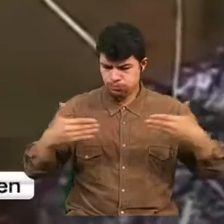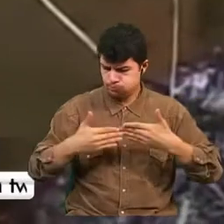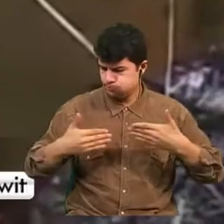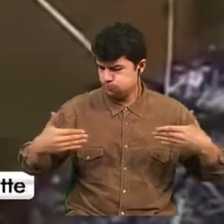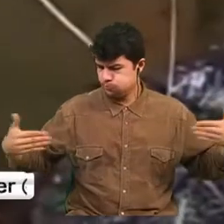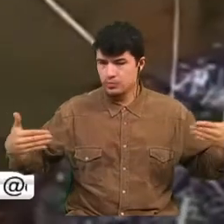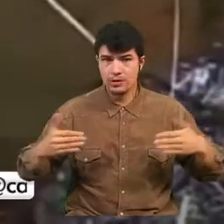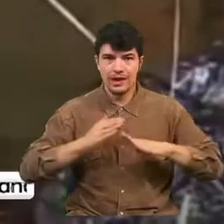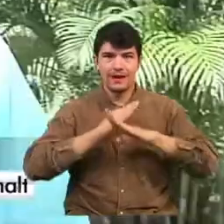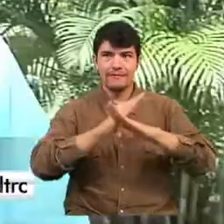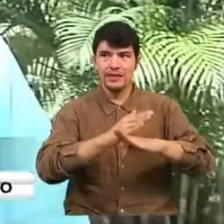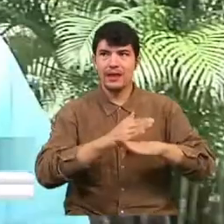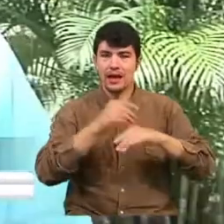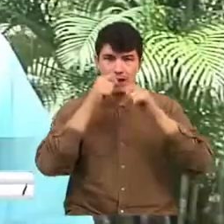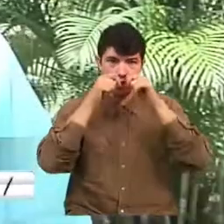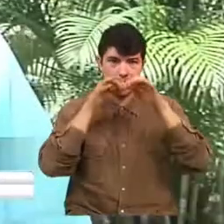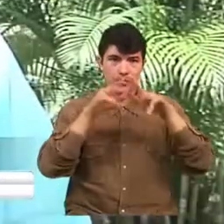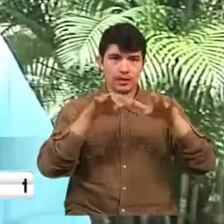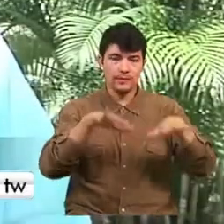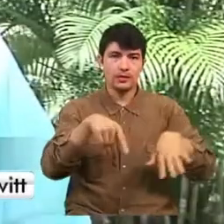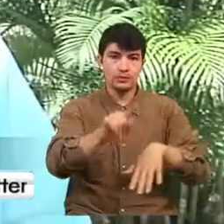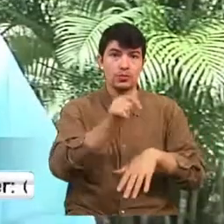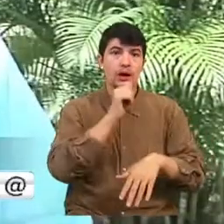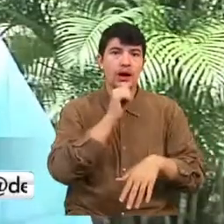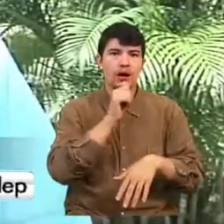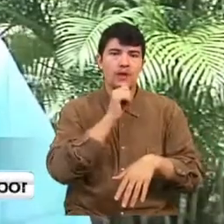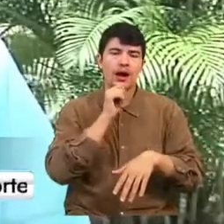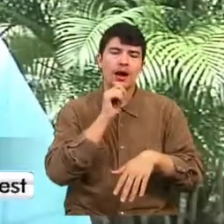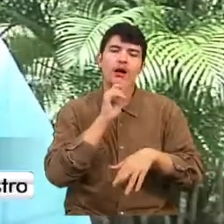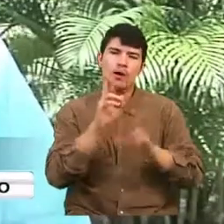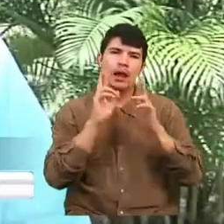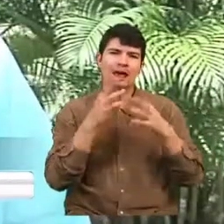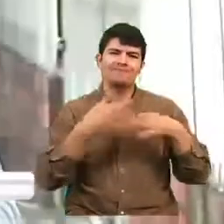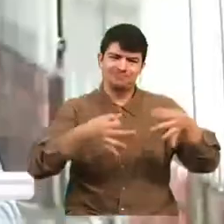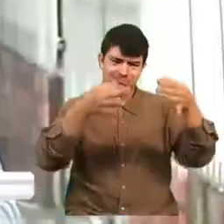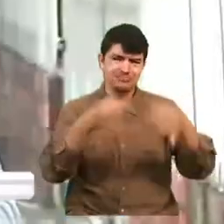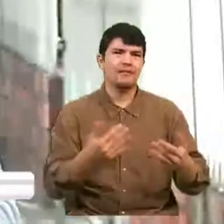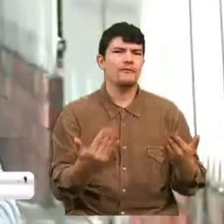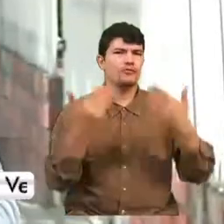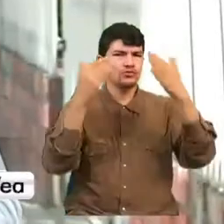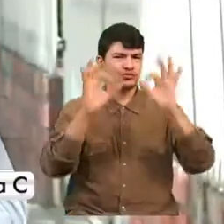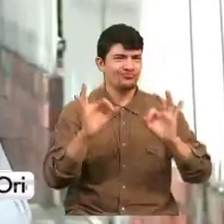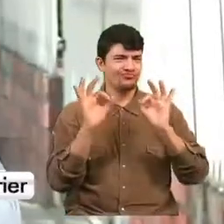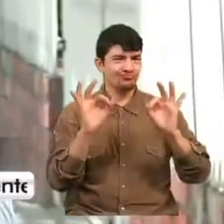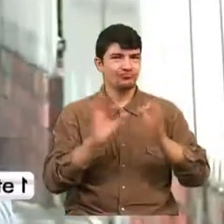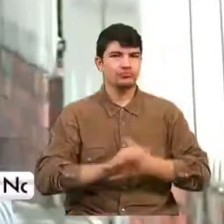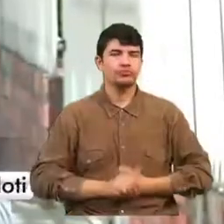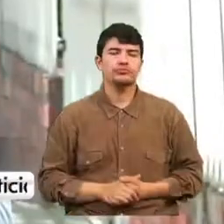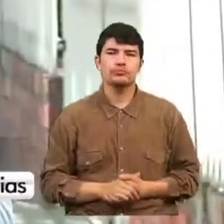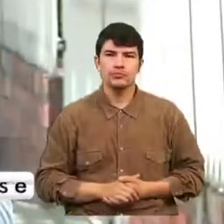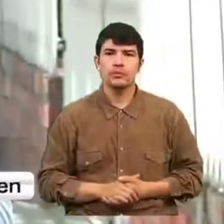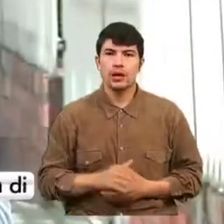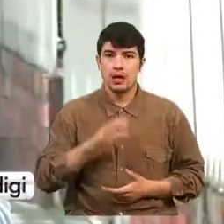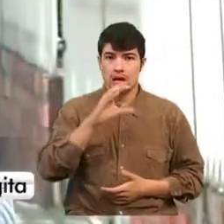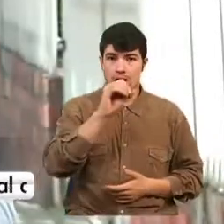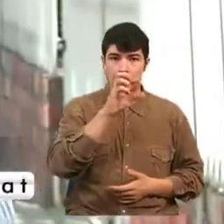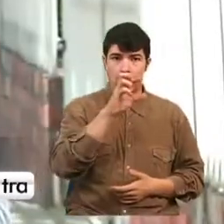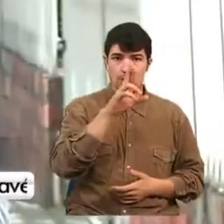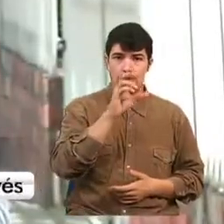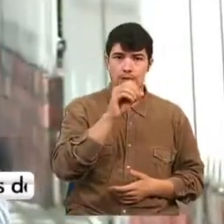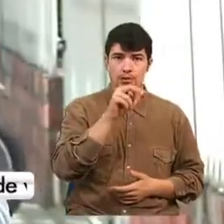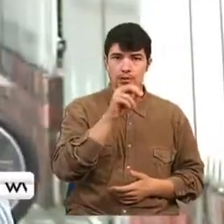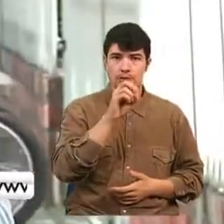contaminación en las fuentes y los cuerpos de agua, pues lógicamente sean verdaderamente eficientes. Según Corponor, la situación